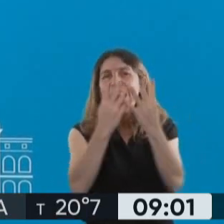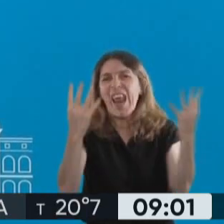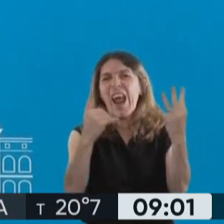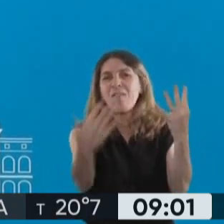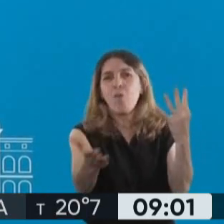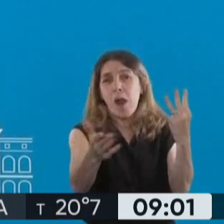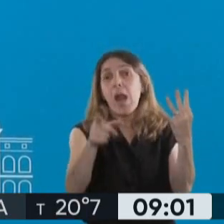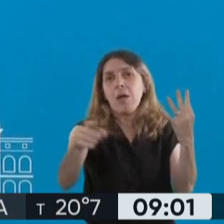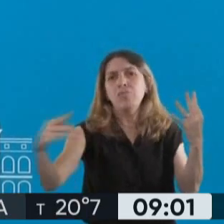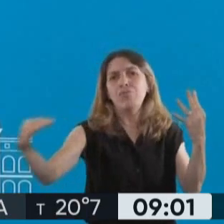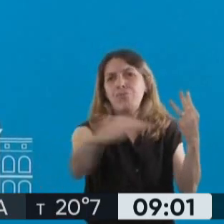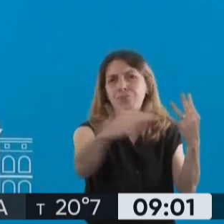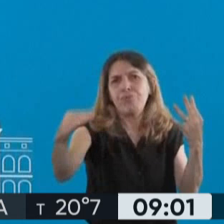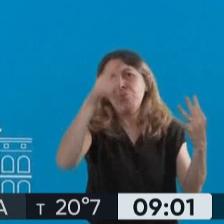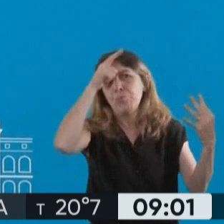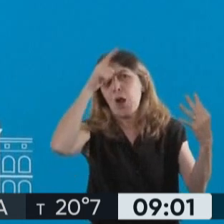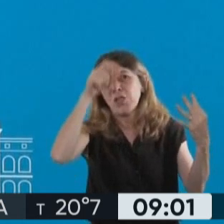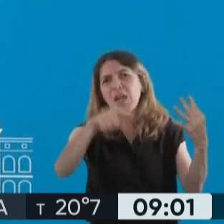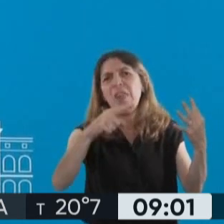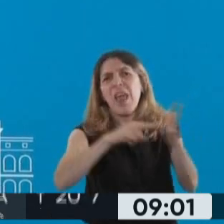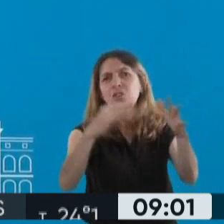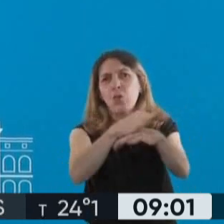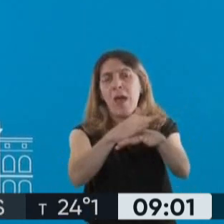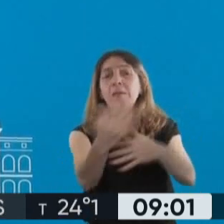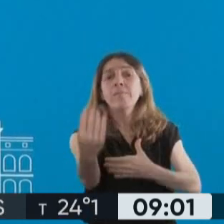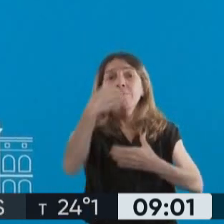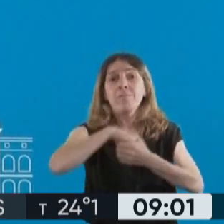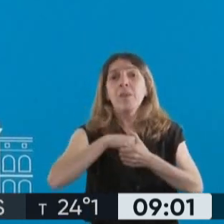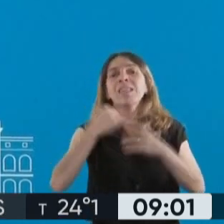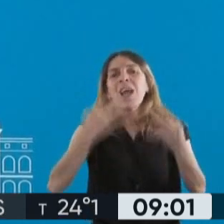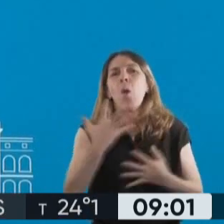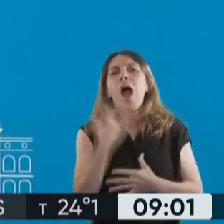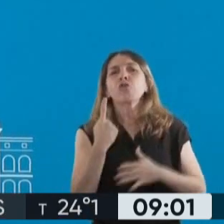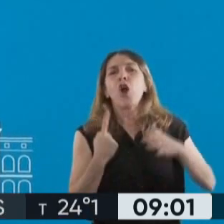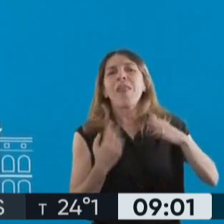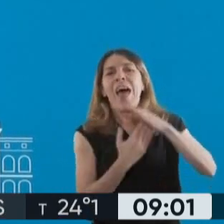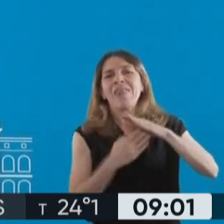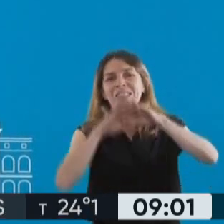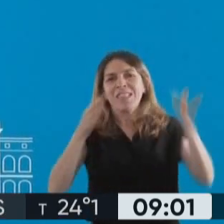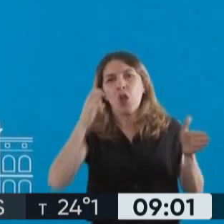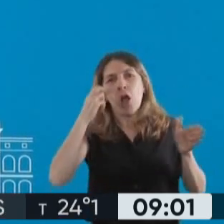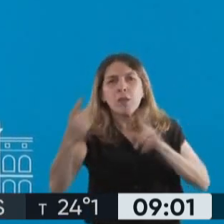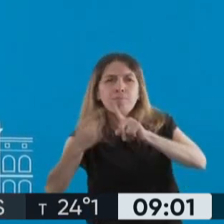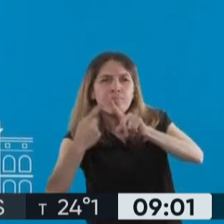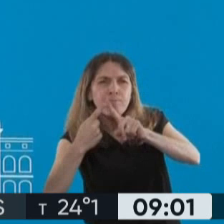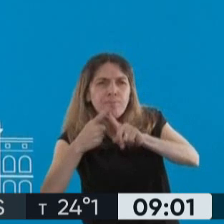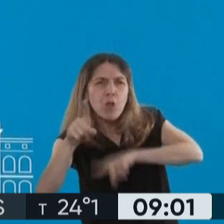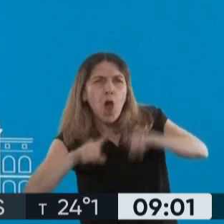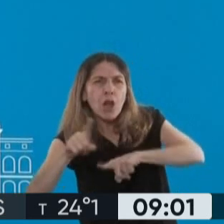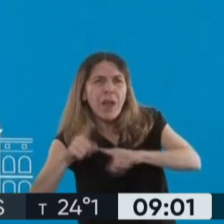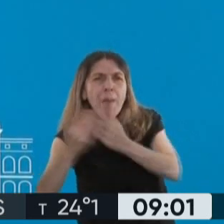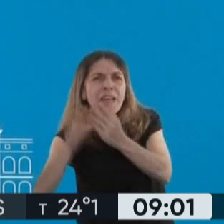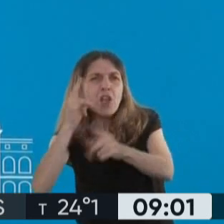dispositivos de seguridad. Entiendo que las autoridades del Congreso habrán coordinado con la policía de la ciudad de Buenos Aires, con el ministro